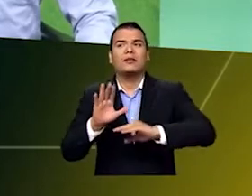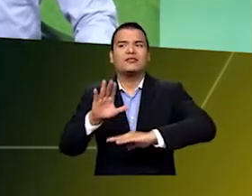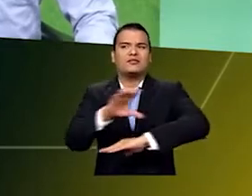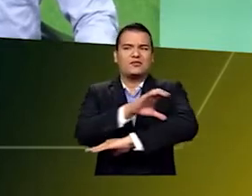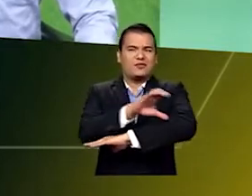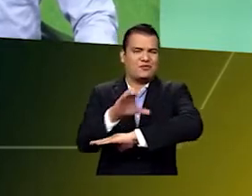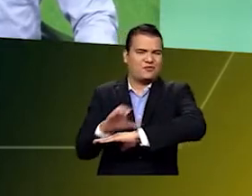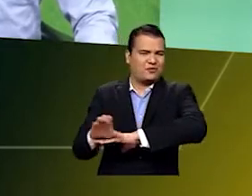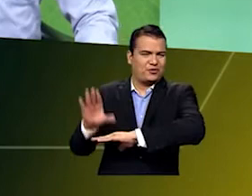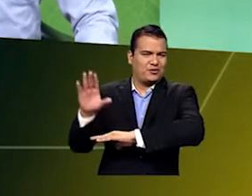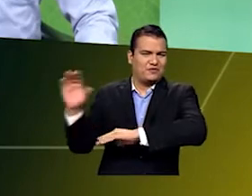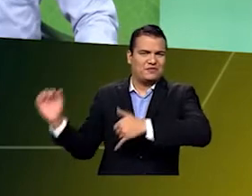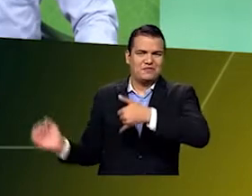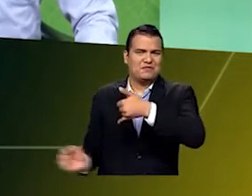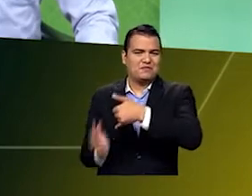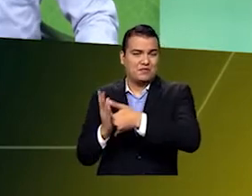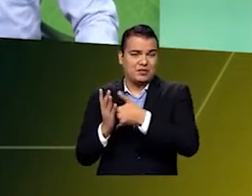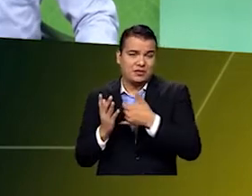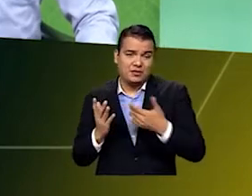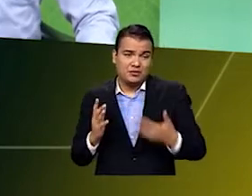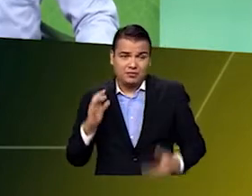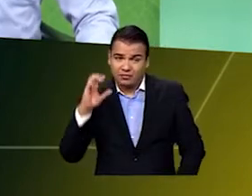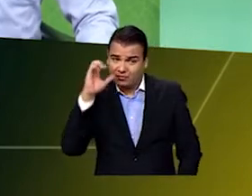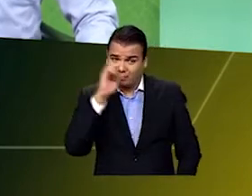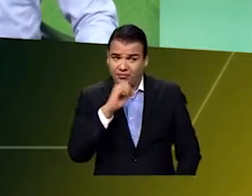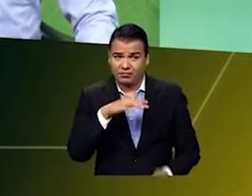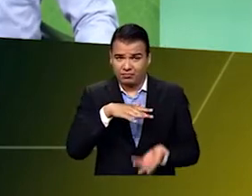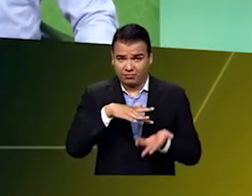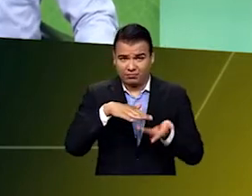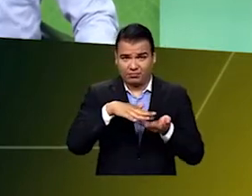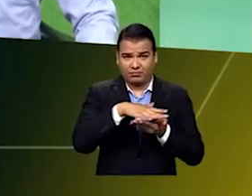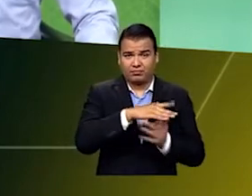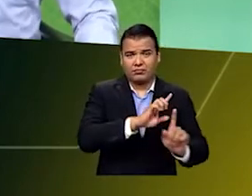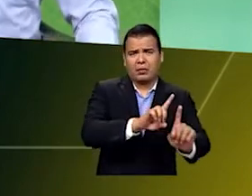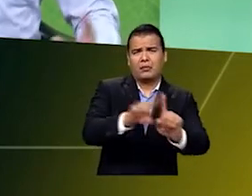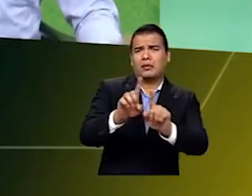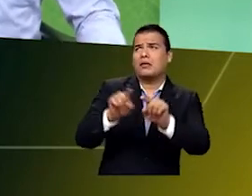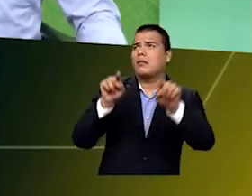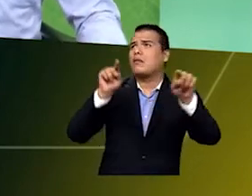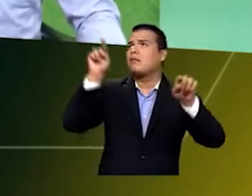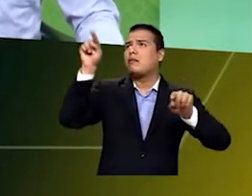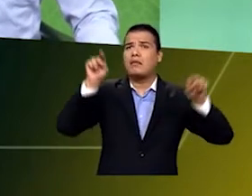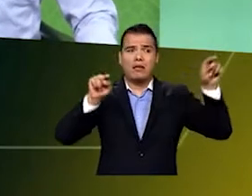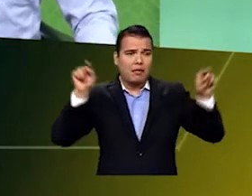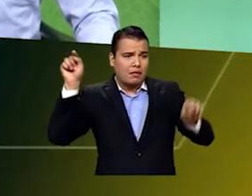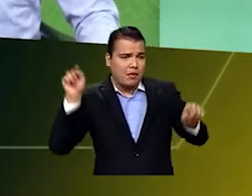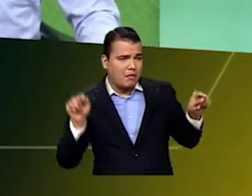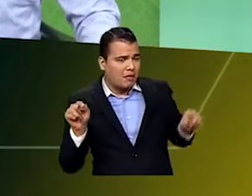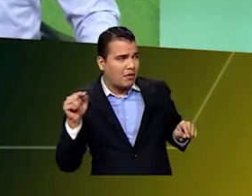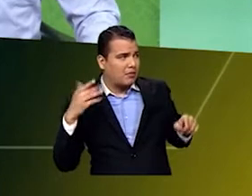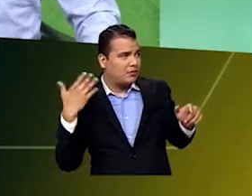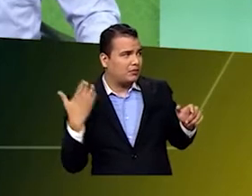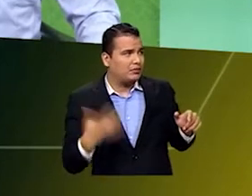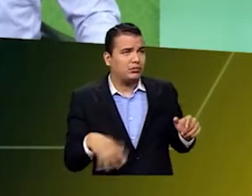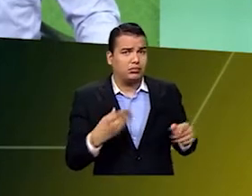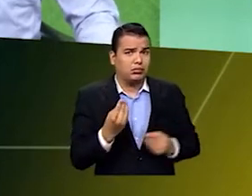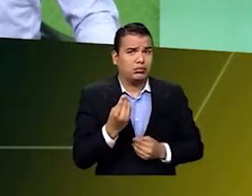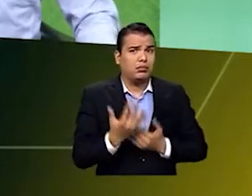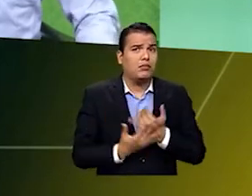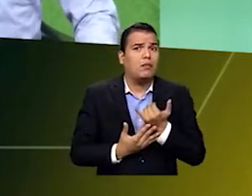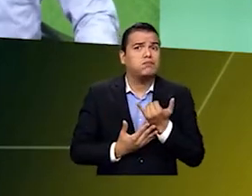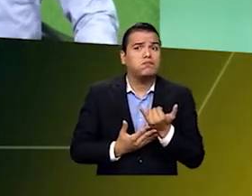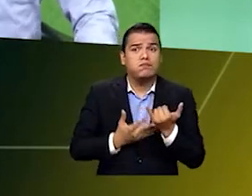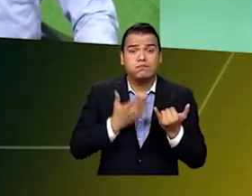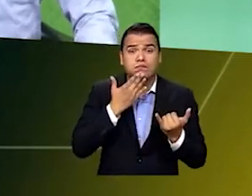Entonces, en todo ese gradiente altitudinal, los ecosistemas que tú ves a 3.000 metros son diferentes a los de 1.500, son diferentes a los de 100